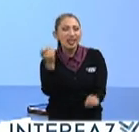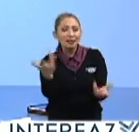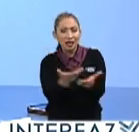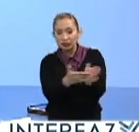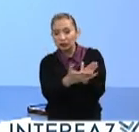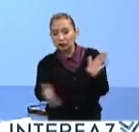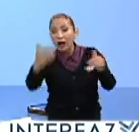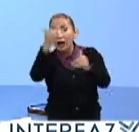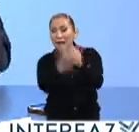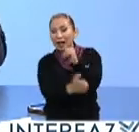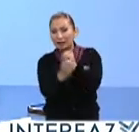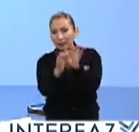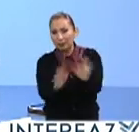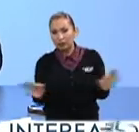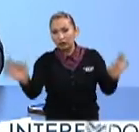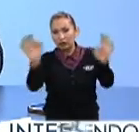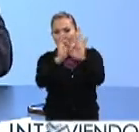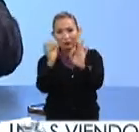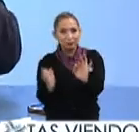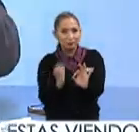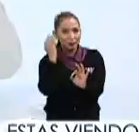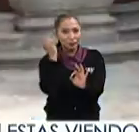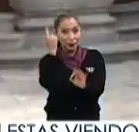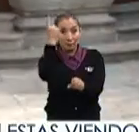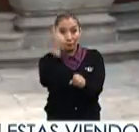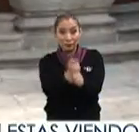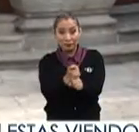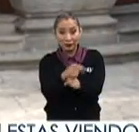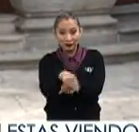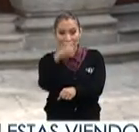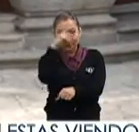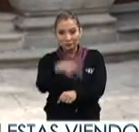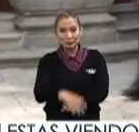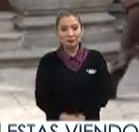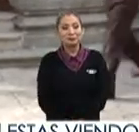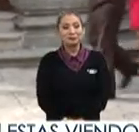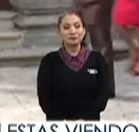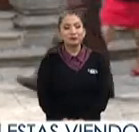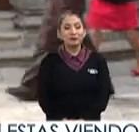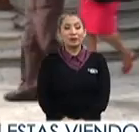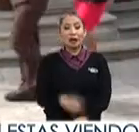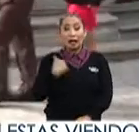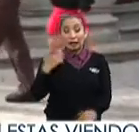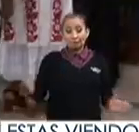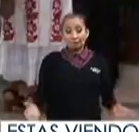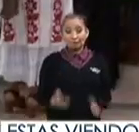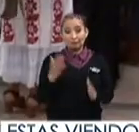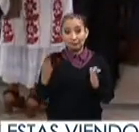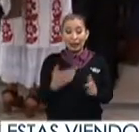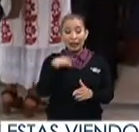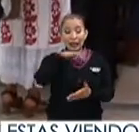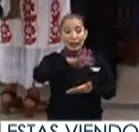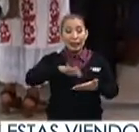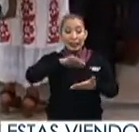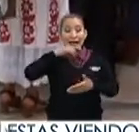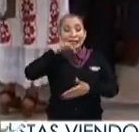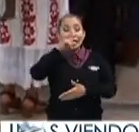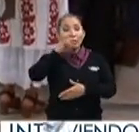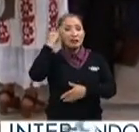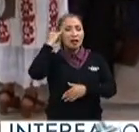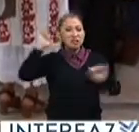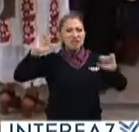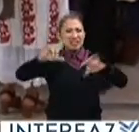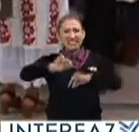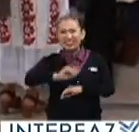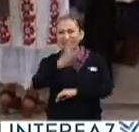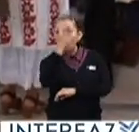se desarrolló el cierre de este importantísimo evento, el primero aquí en México. Nacional de Fomento a la Lectura en Lenguas Indígenas congregó